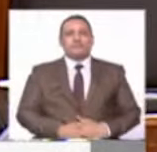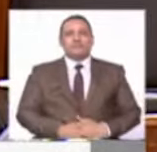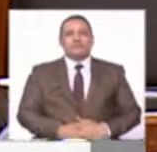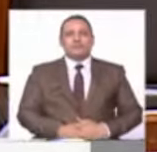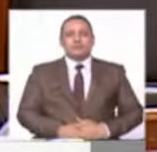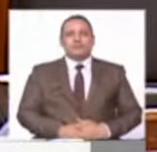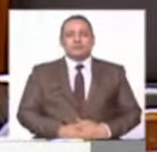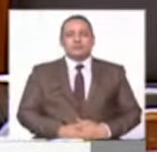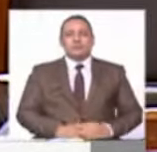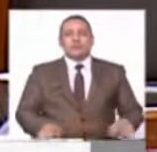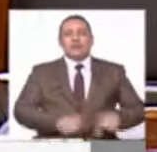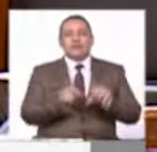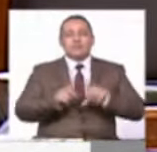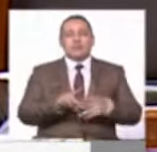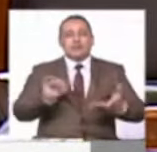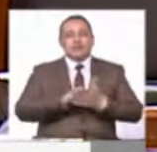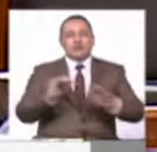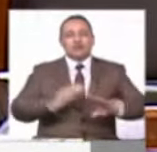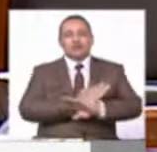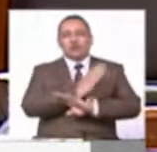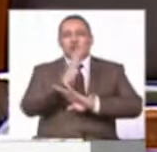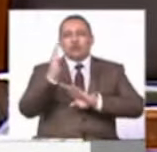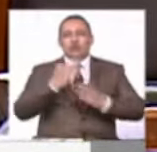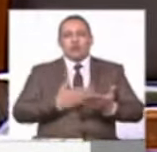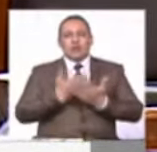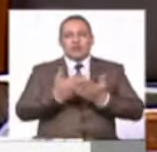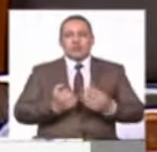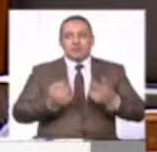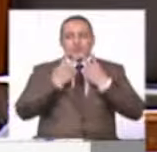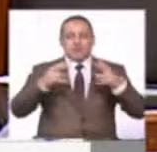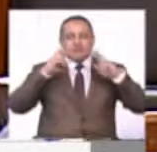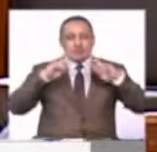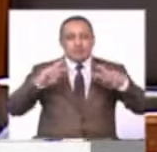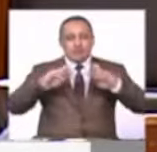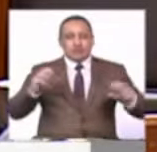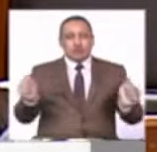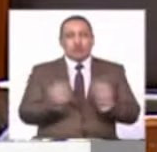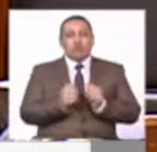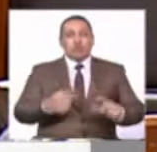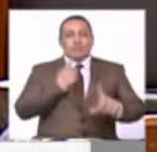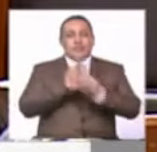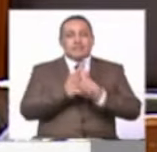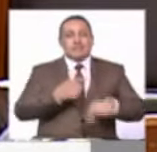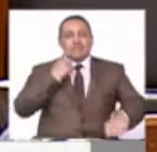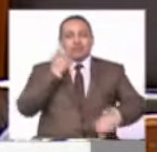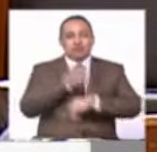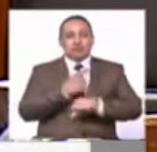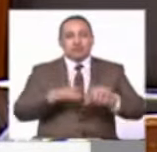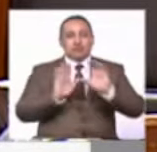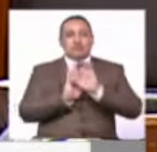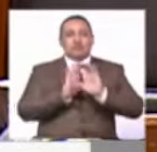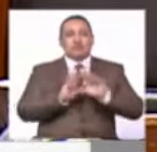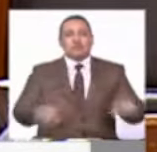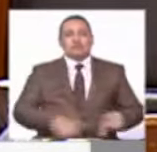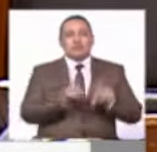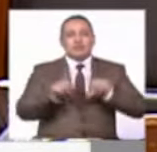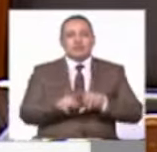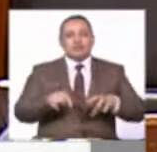años Durante los actos probatorios y de investigación de la presente denuncia constitucional